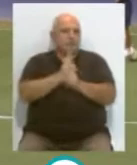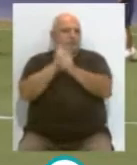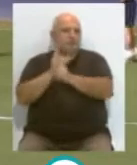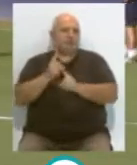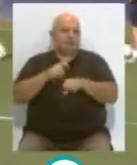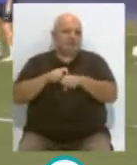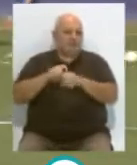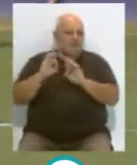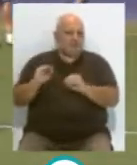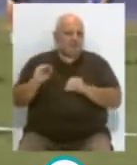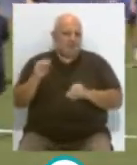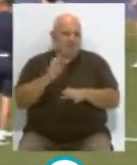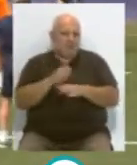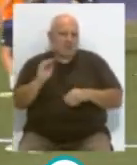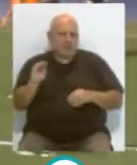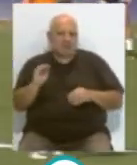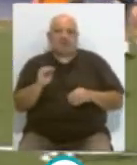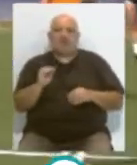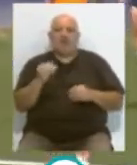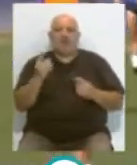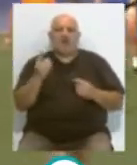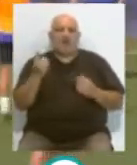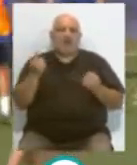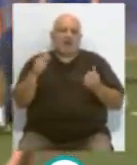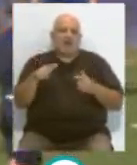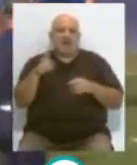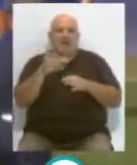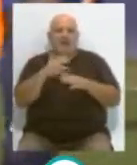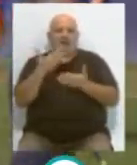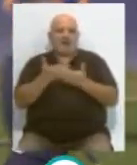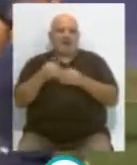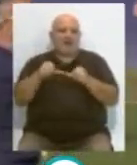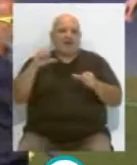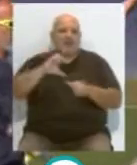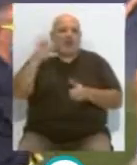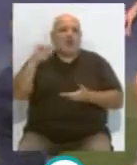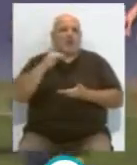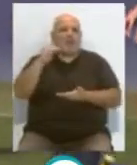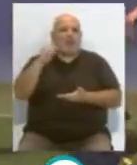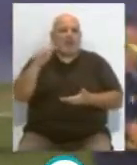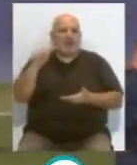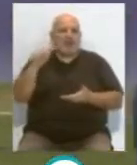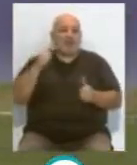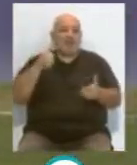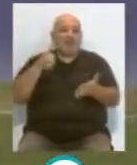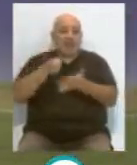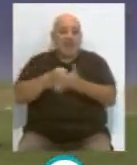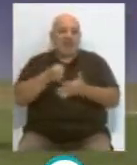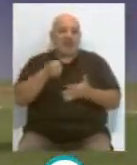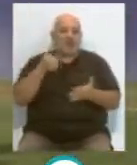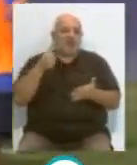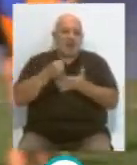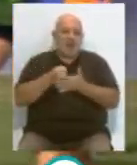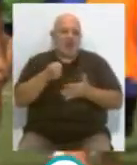que está haciendo... hay una falencia en muchos equipos que hemos estado viendo la Eurocopa y llegan al final, llegan al